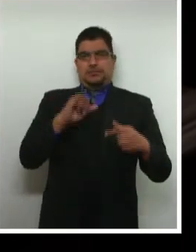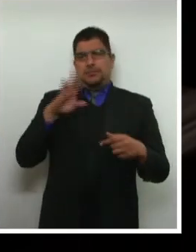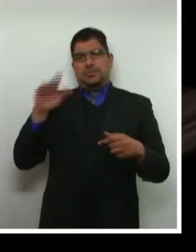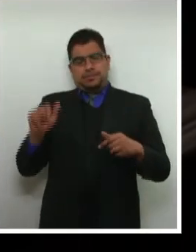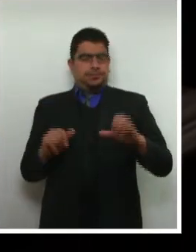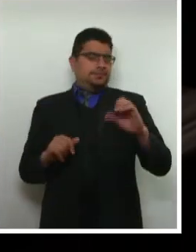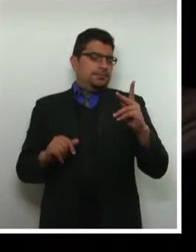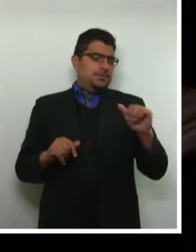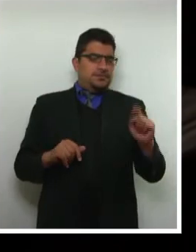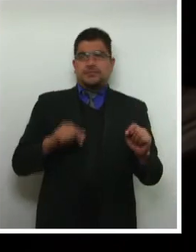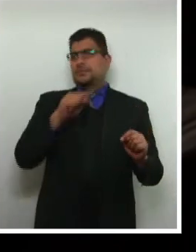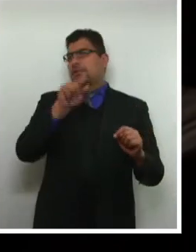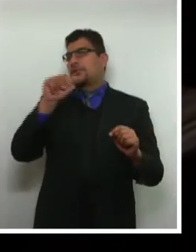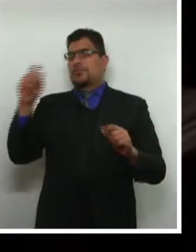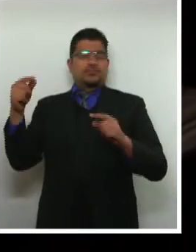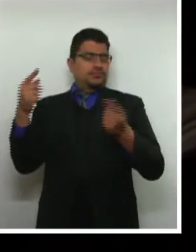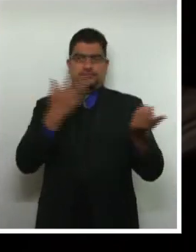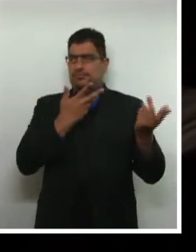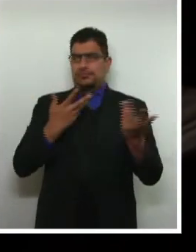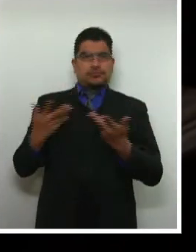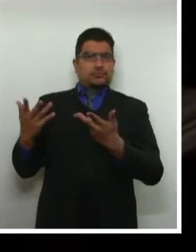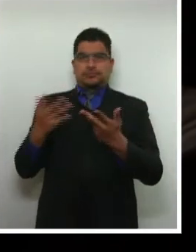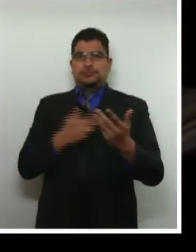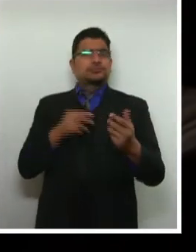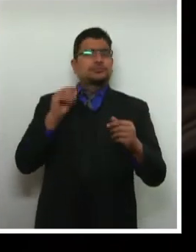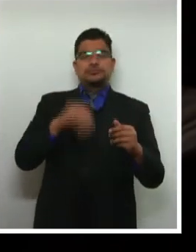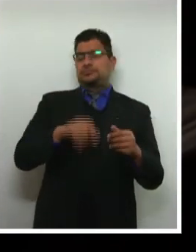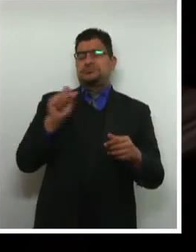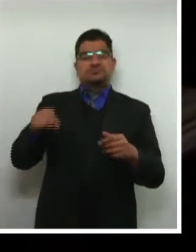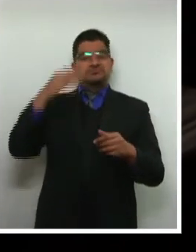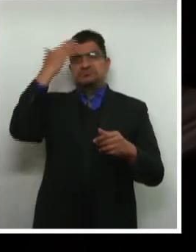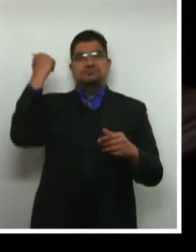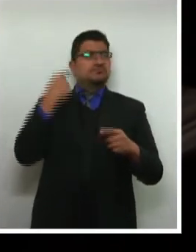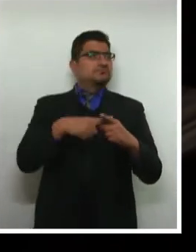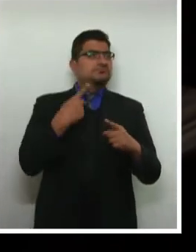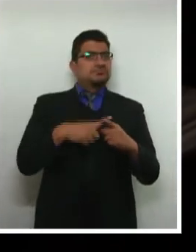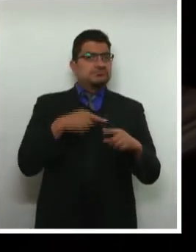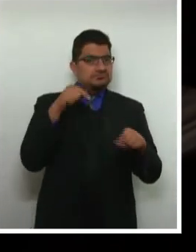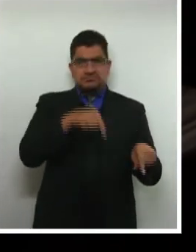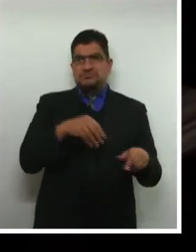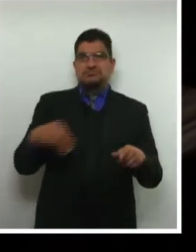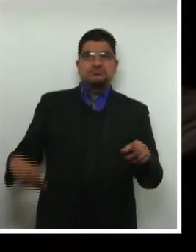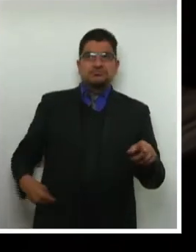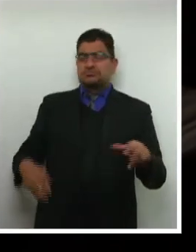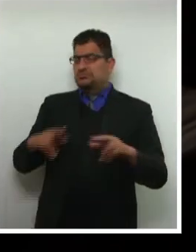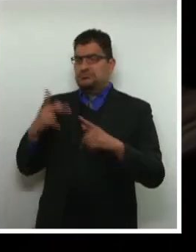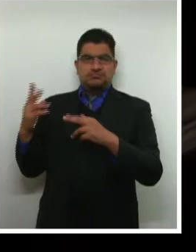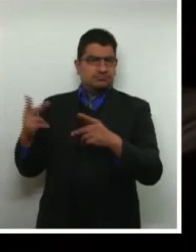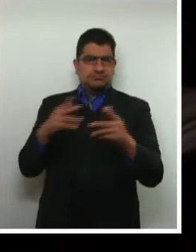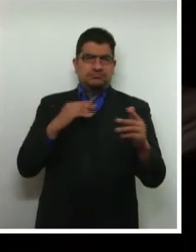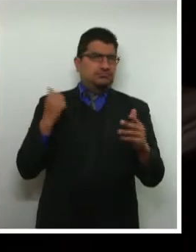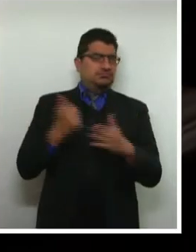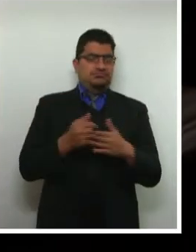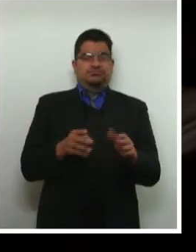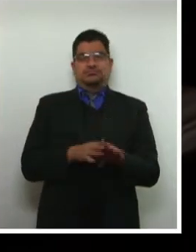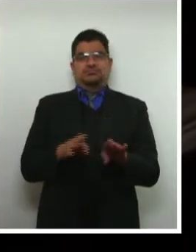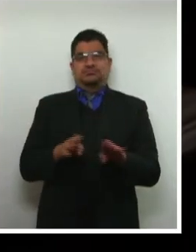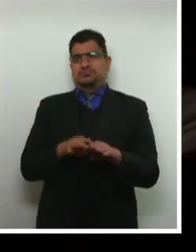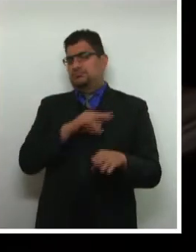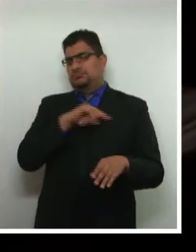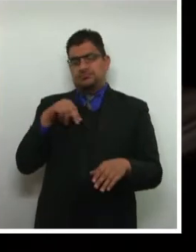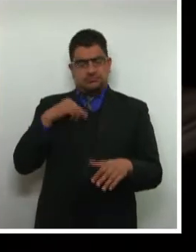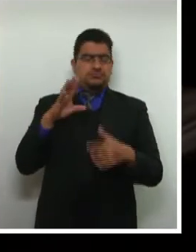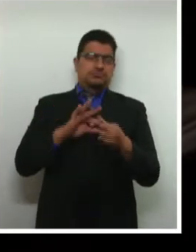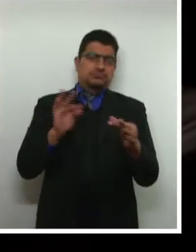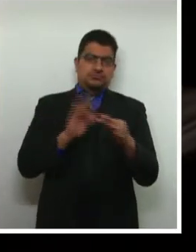la PAOT, CEDUBI, y en este sentido seguimos sin saber quién está destrozando nuestra ciudad. Para nosotros era, sobre